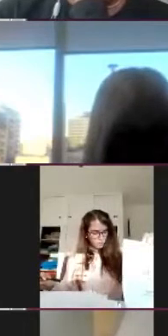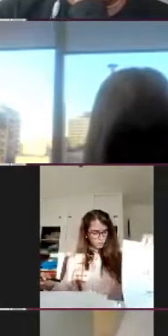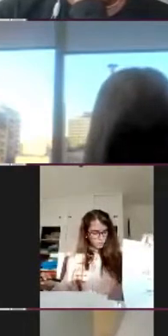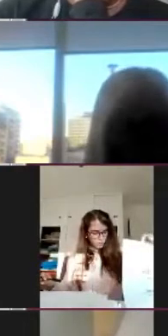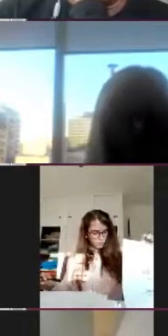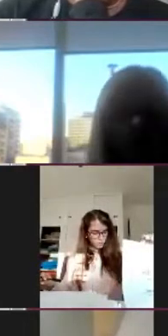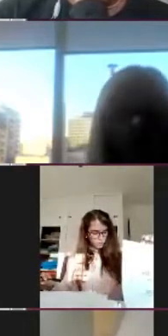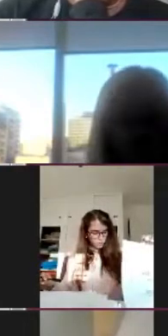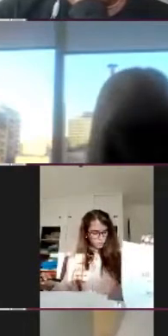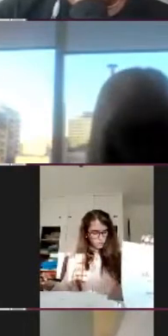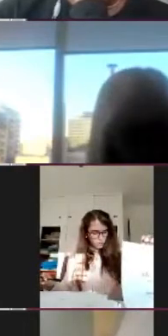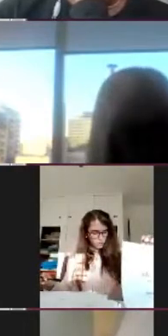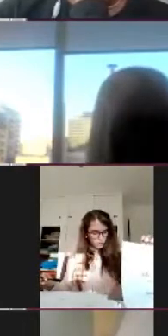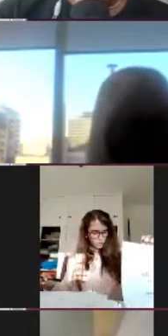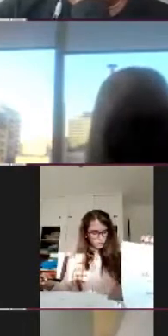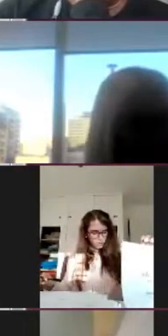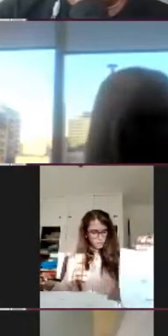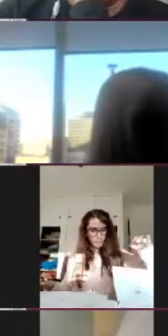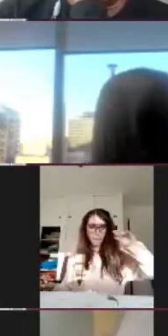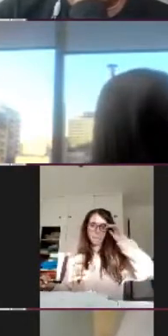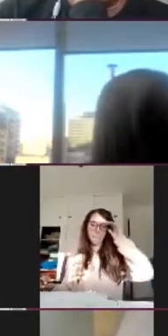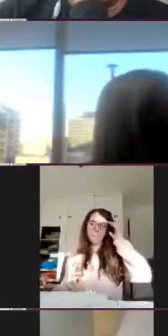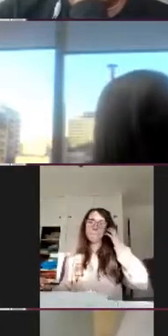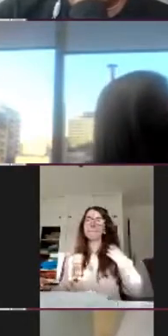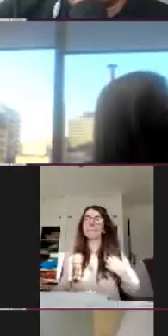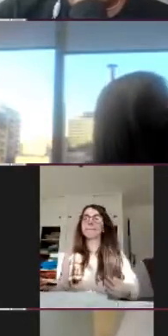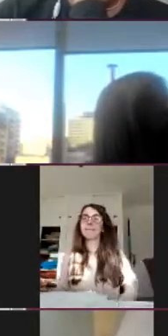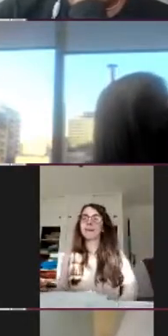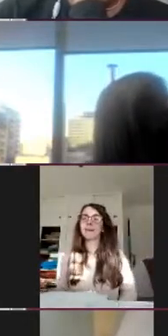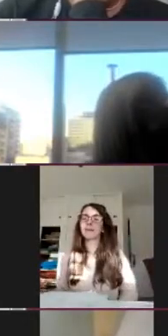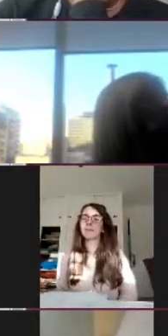Tenés que ir a la carpeta acá amarilla que dice haber administrativo.